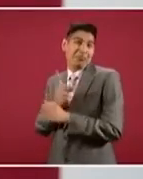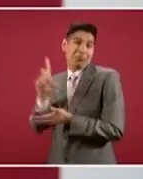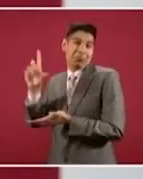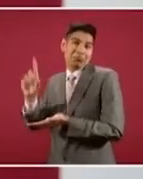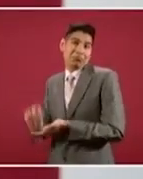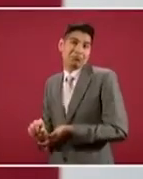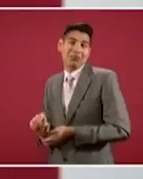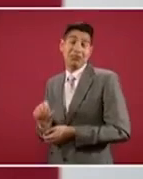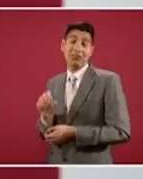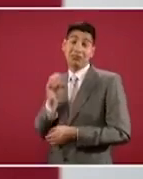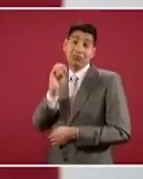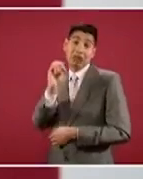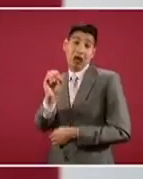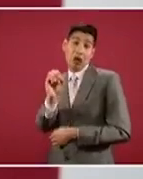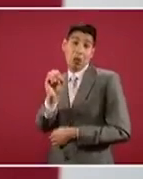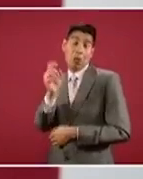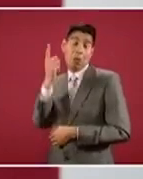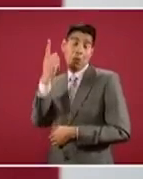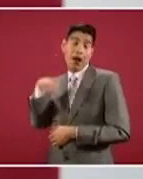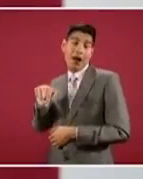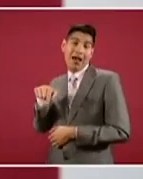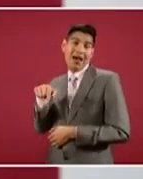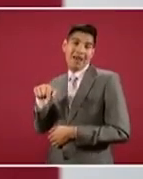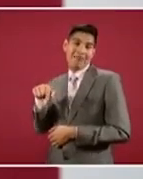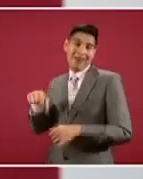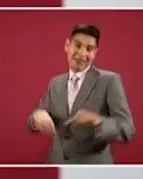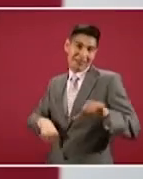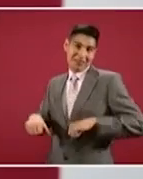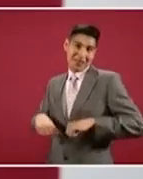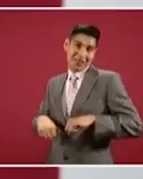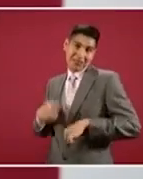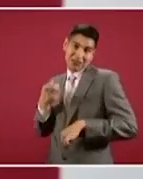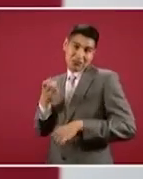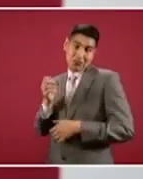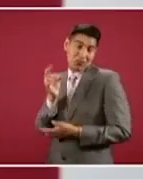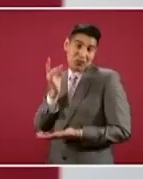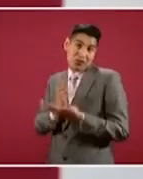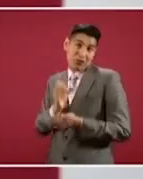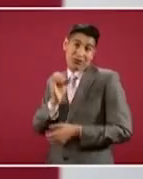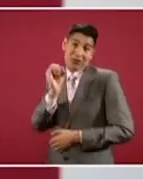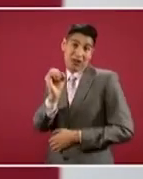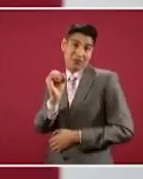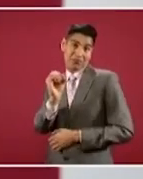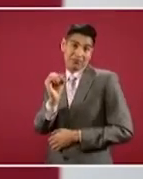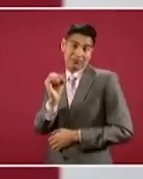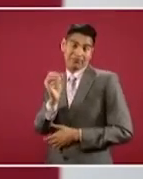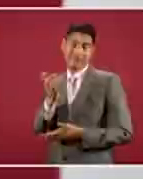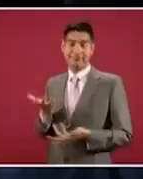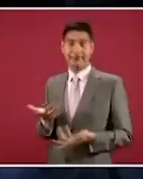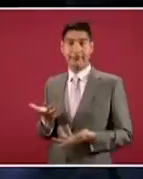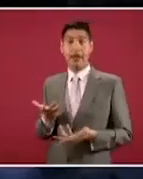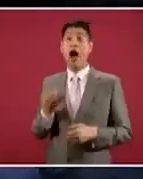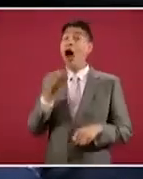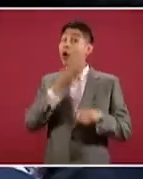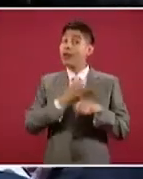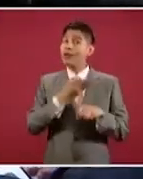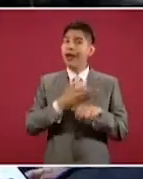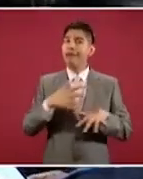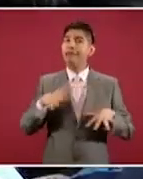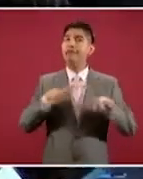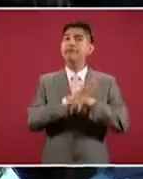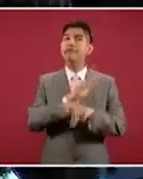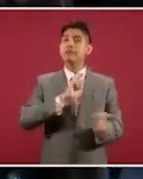cero el presupuesto para esta actividad sustantiva este régimen promueve una